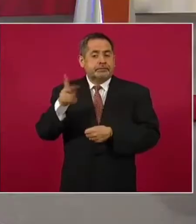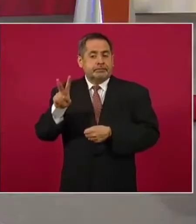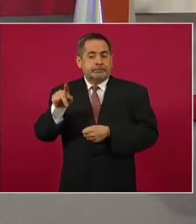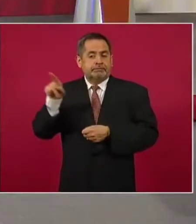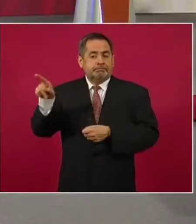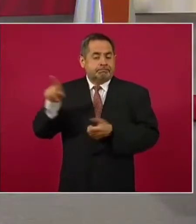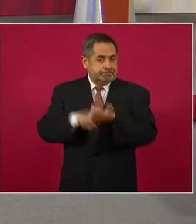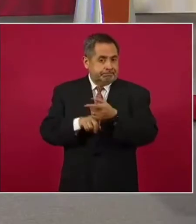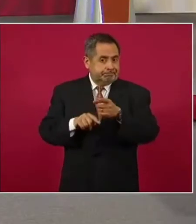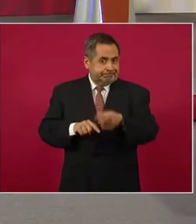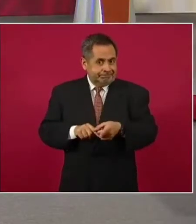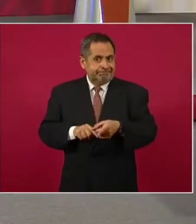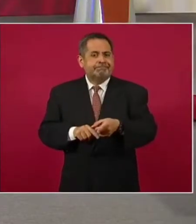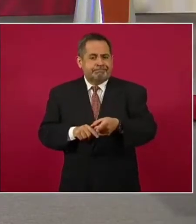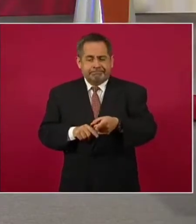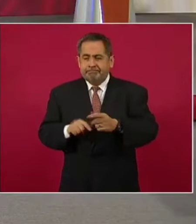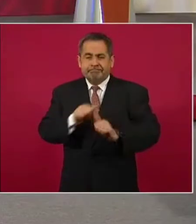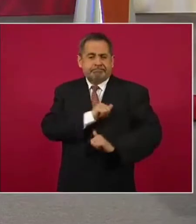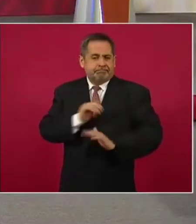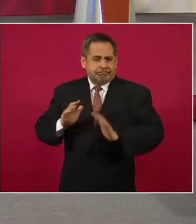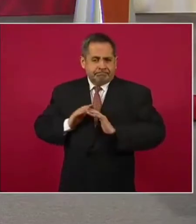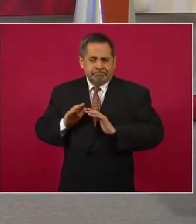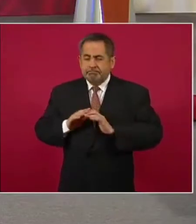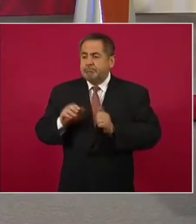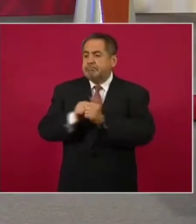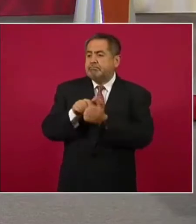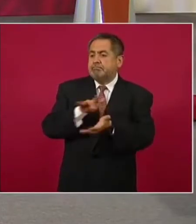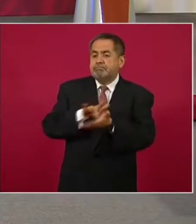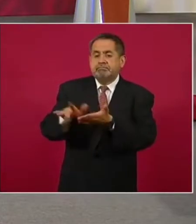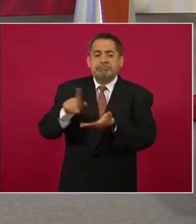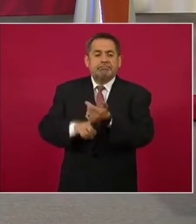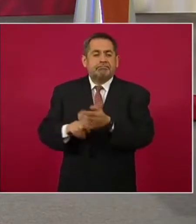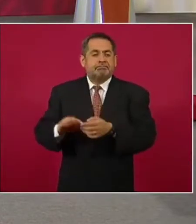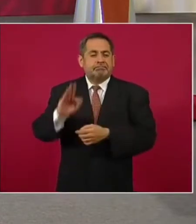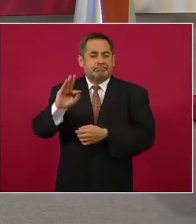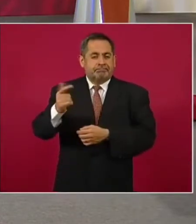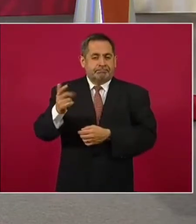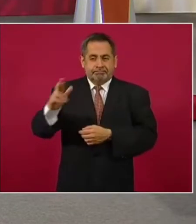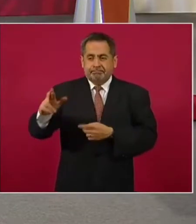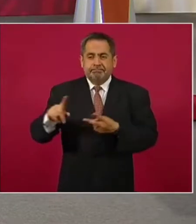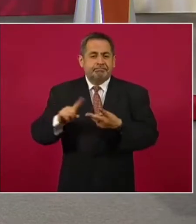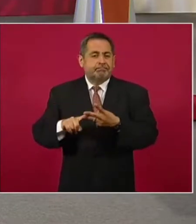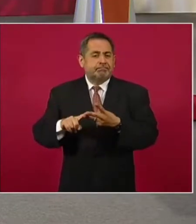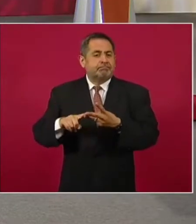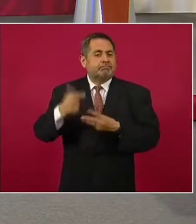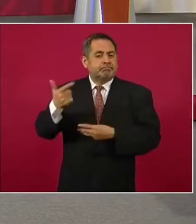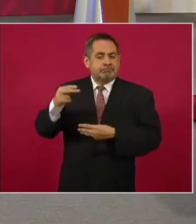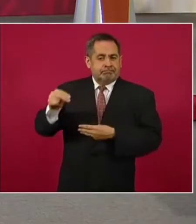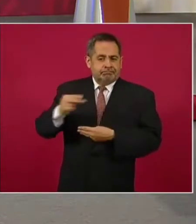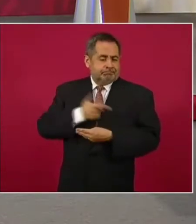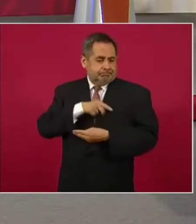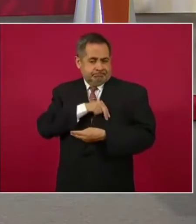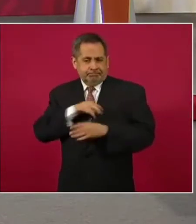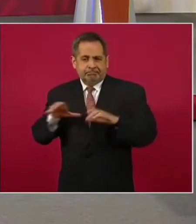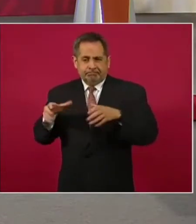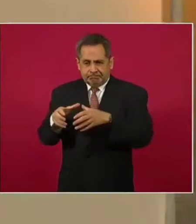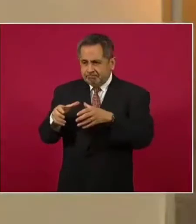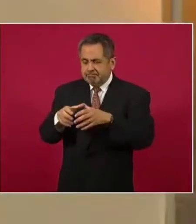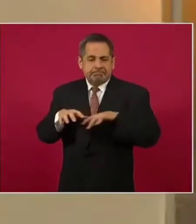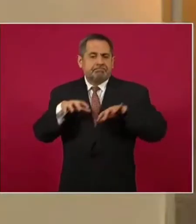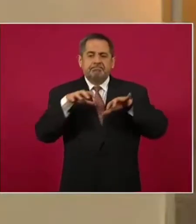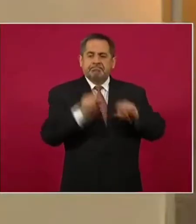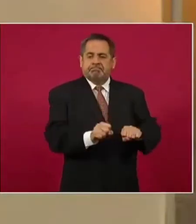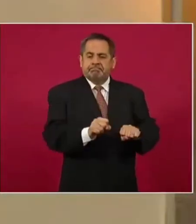mexicano en apoyo a la fiscalía general de la república ya la guardia nacional esta persona se encarga